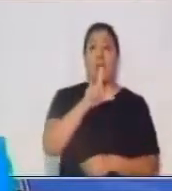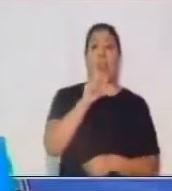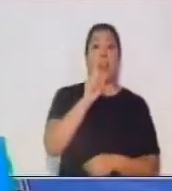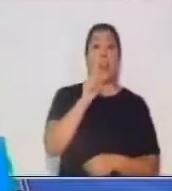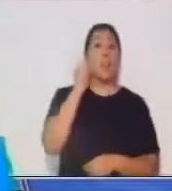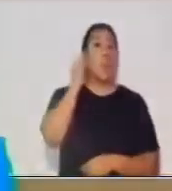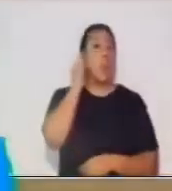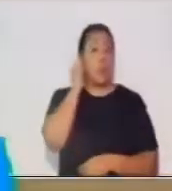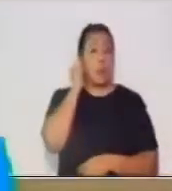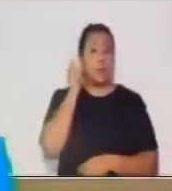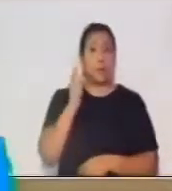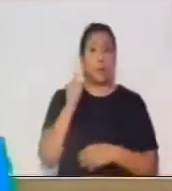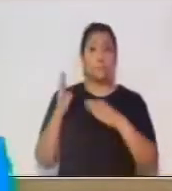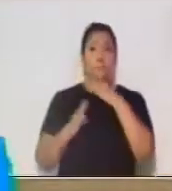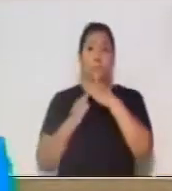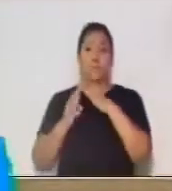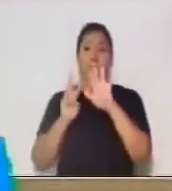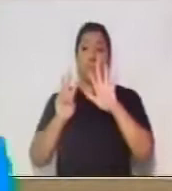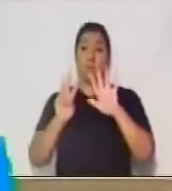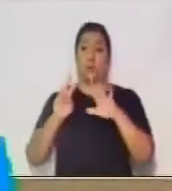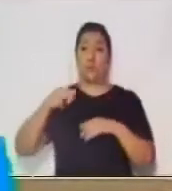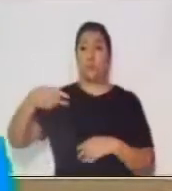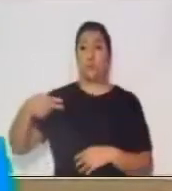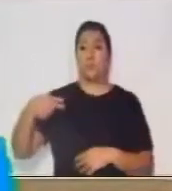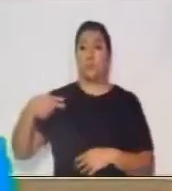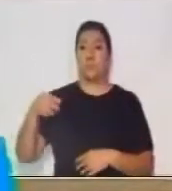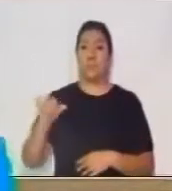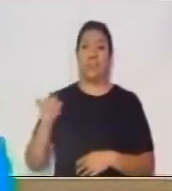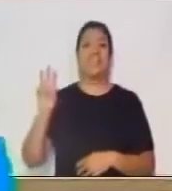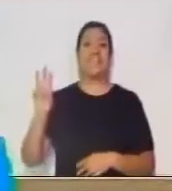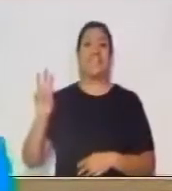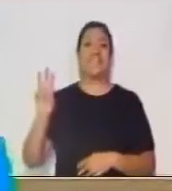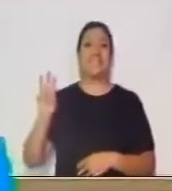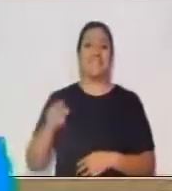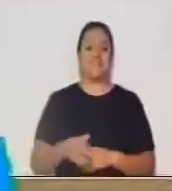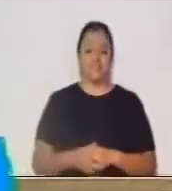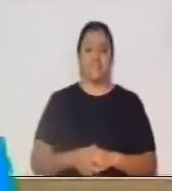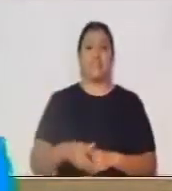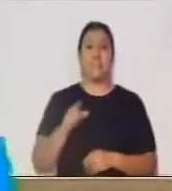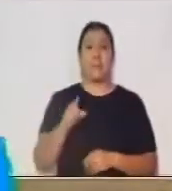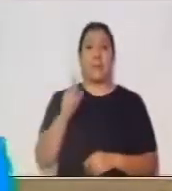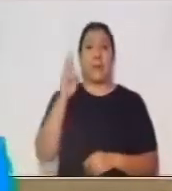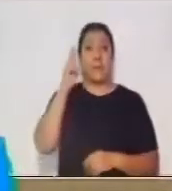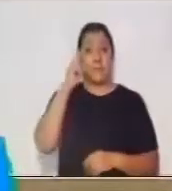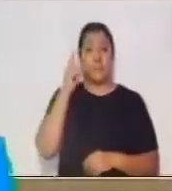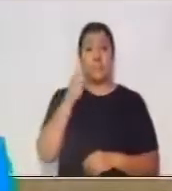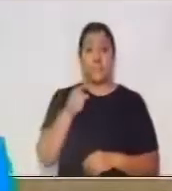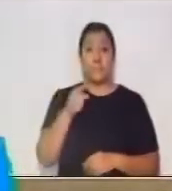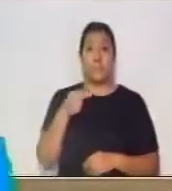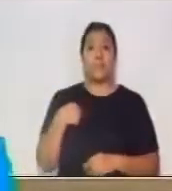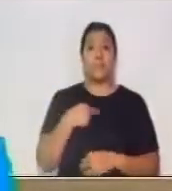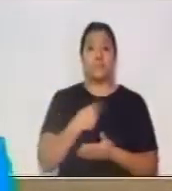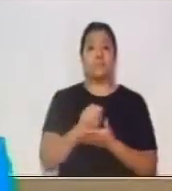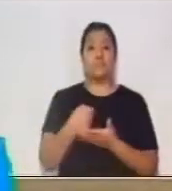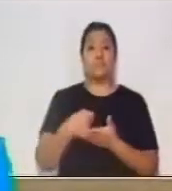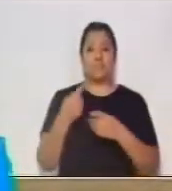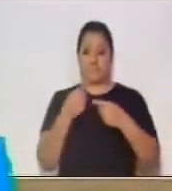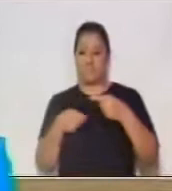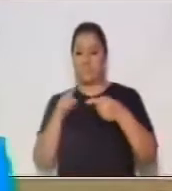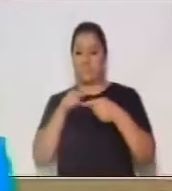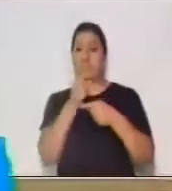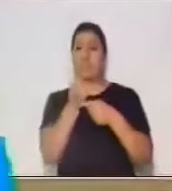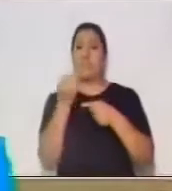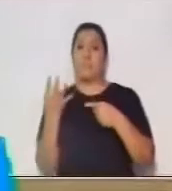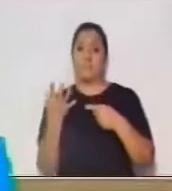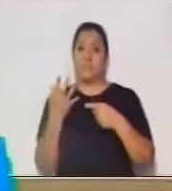con 5 beneficios. Es la protección que te acompaña para afrontarlo todo. Lady Speed Team 24-7